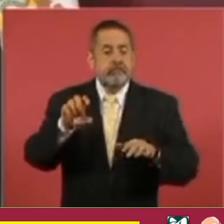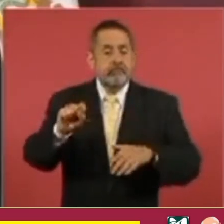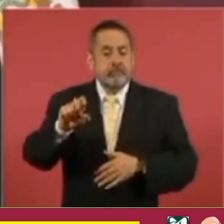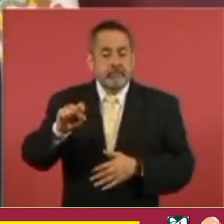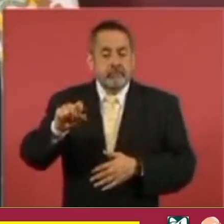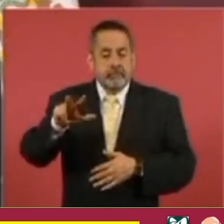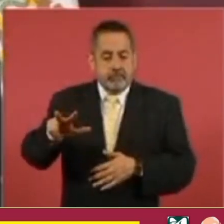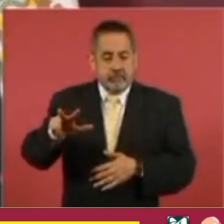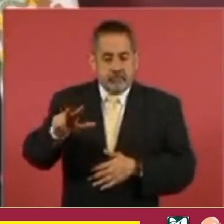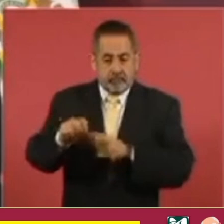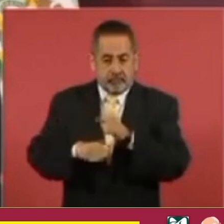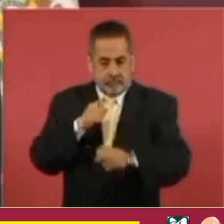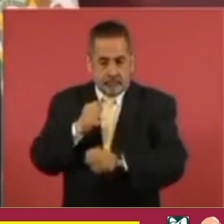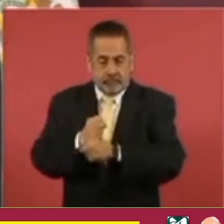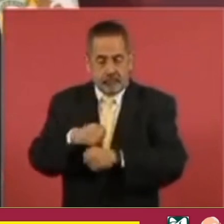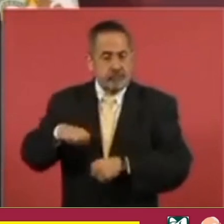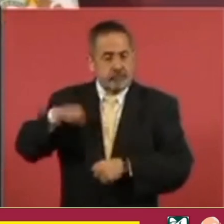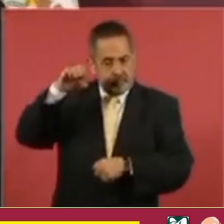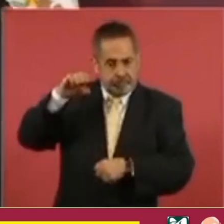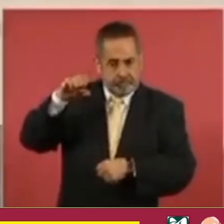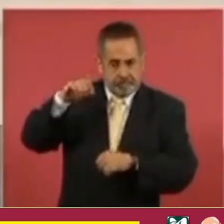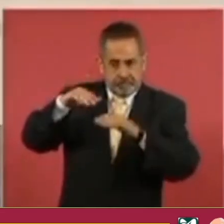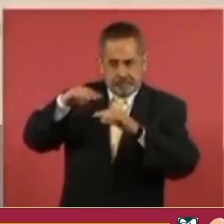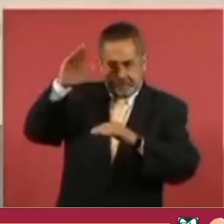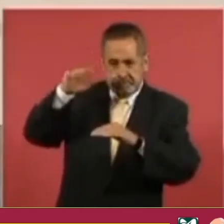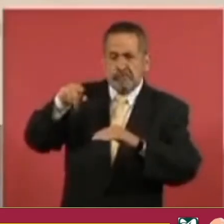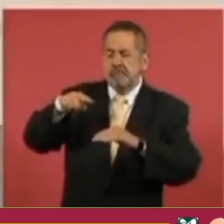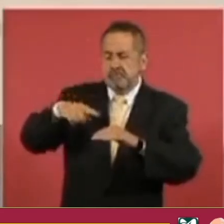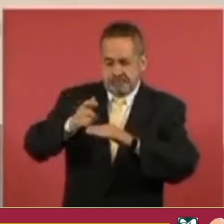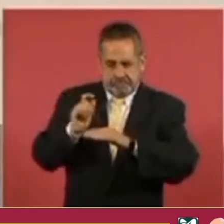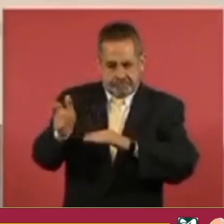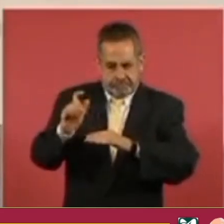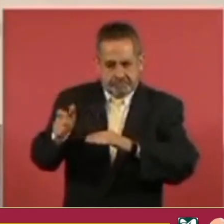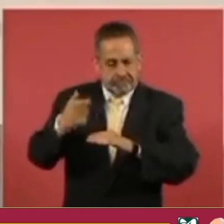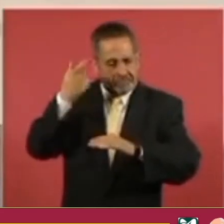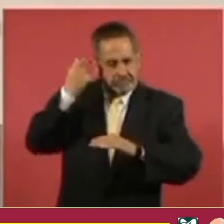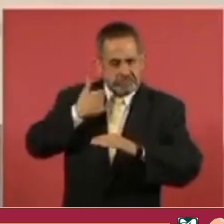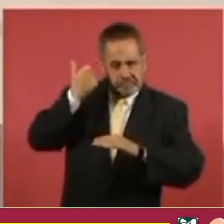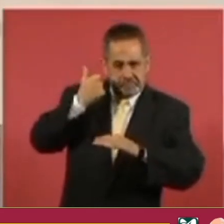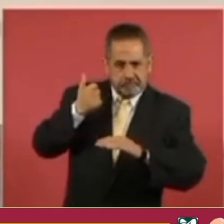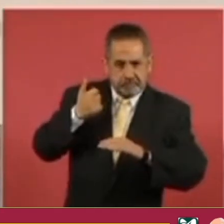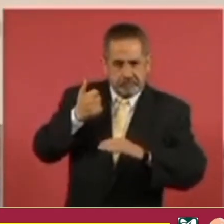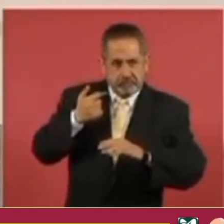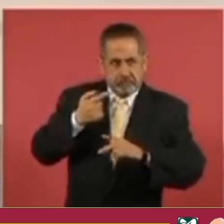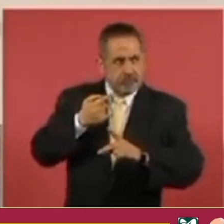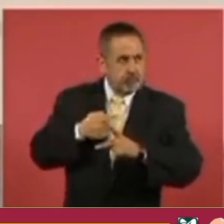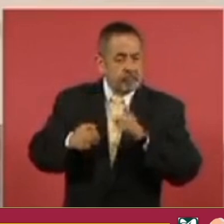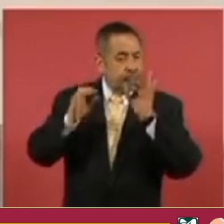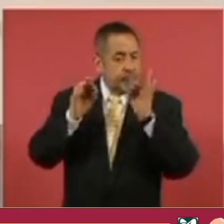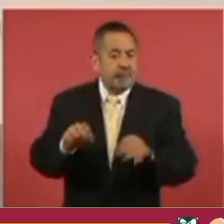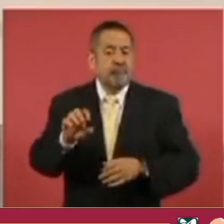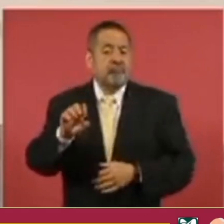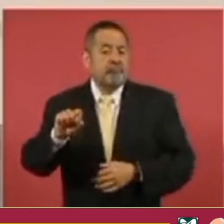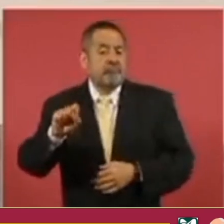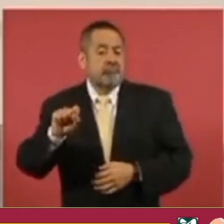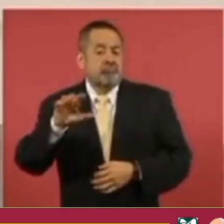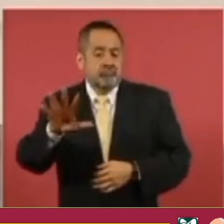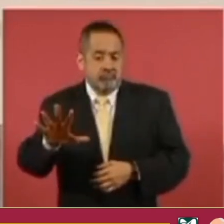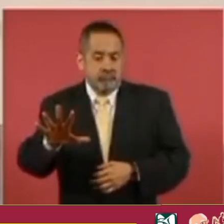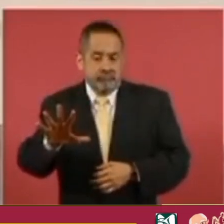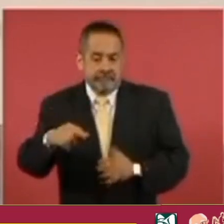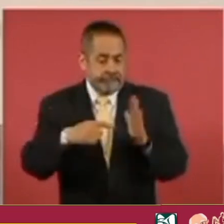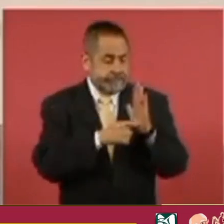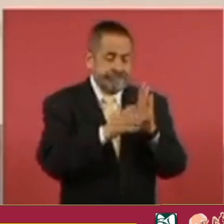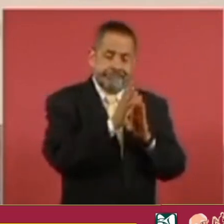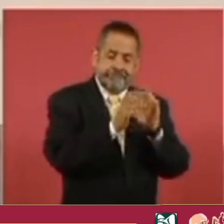años y ya se está dando, se otorga a partir de 65. Y en la